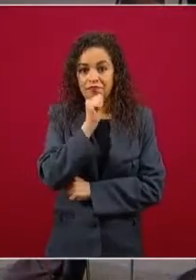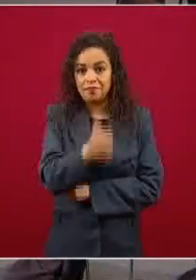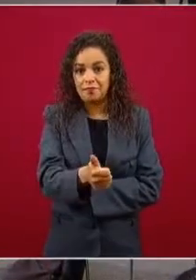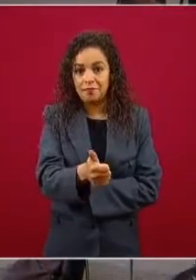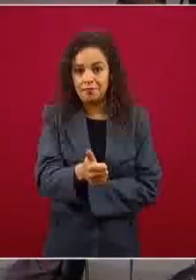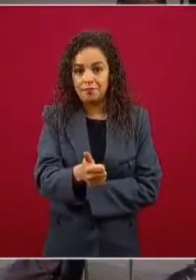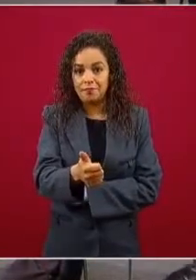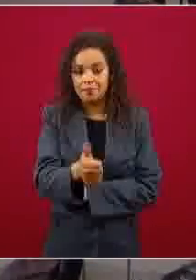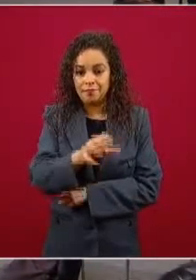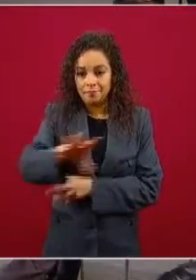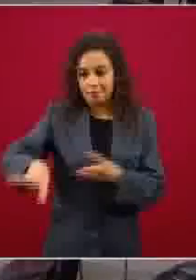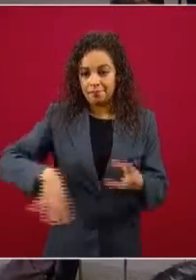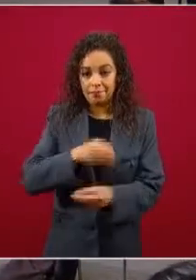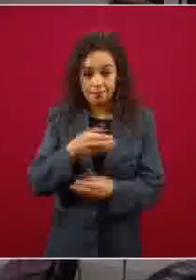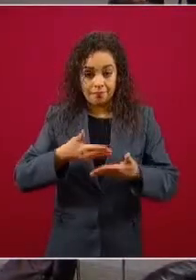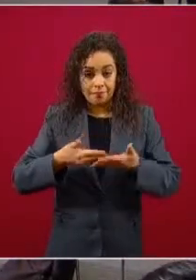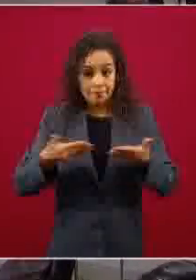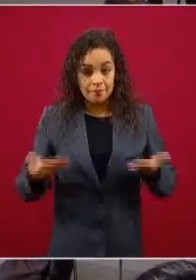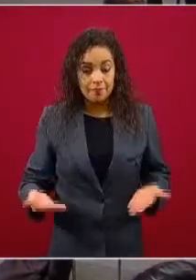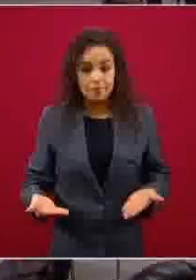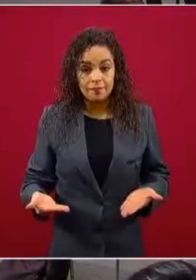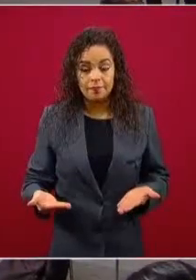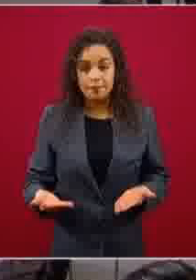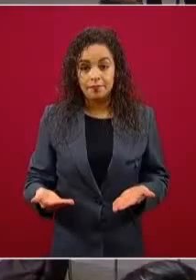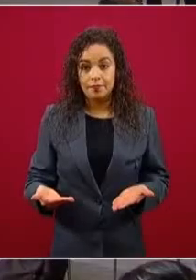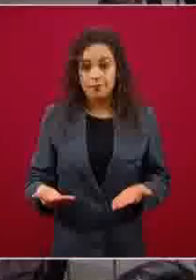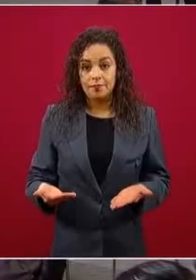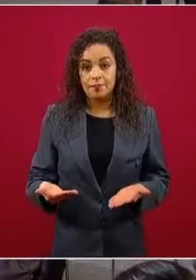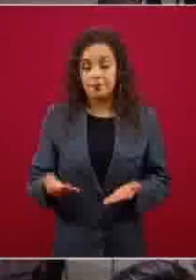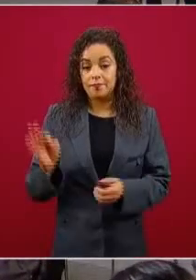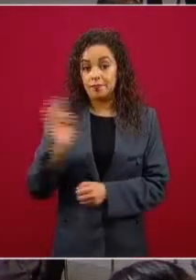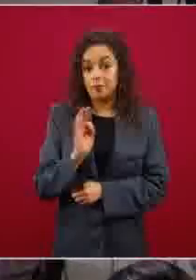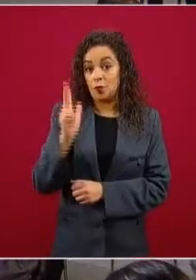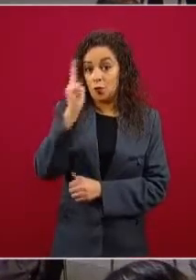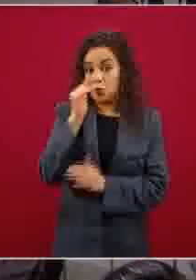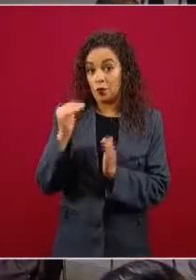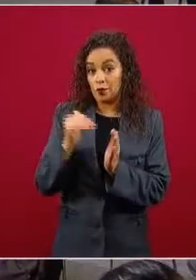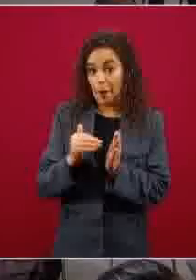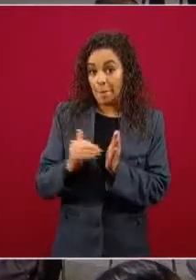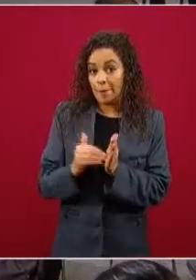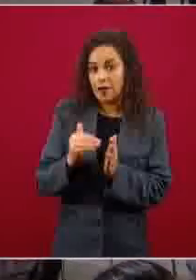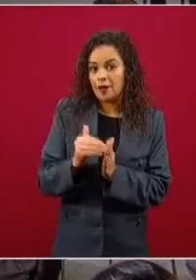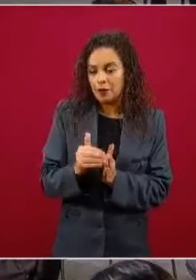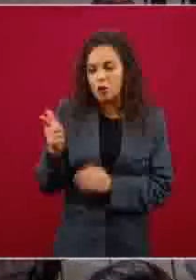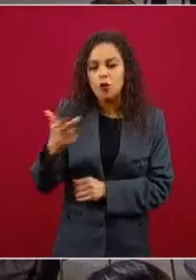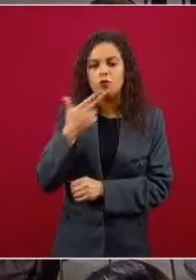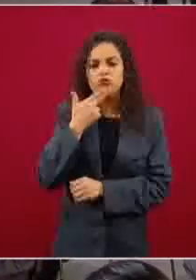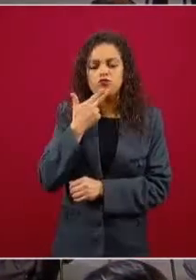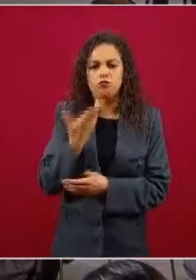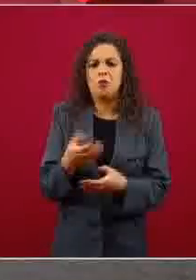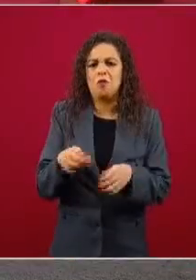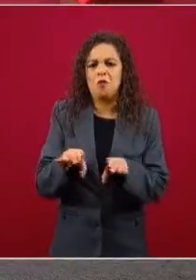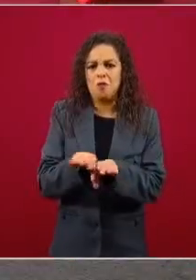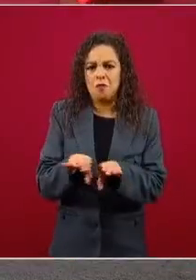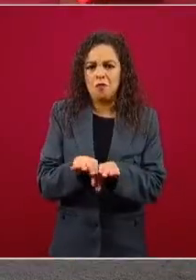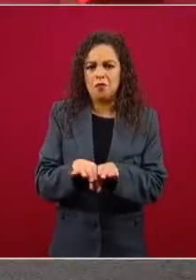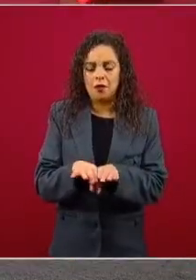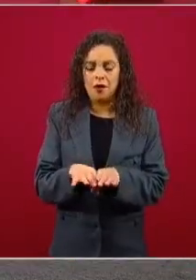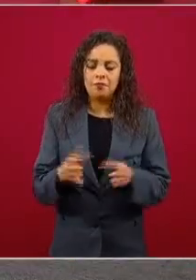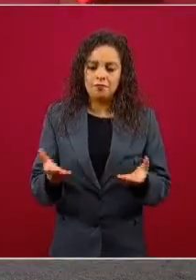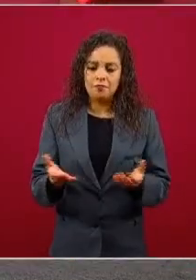pues ahora si llegaron estos 8,000 millones, ¿en qué se usan? Bueno,